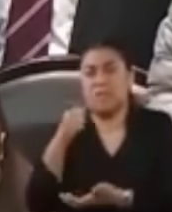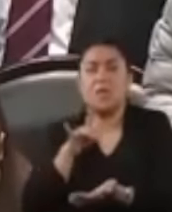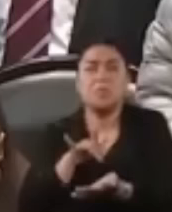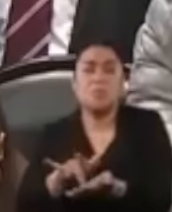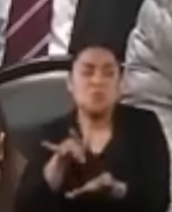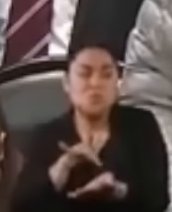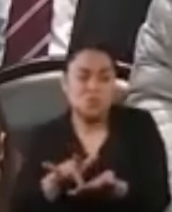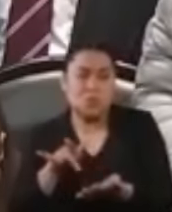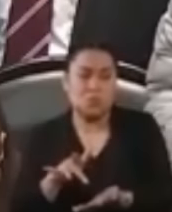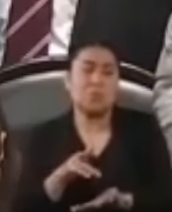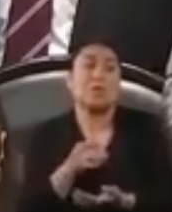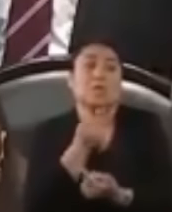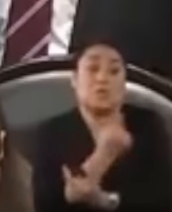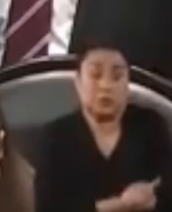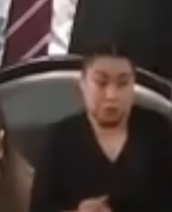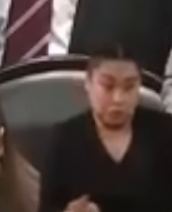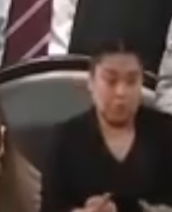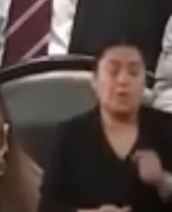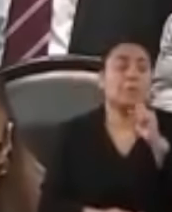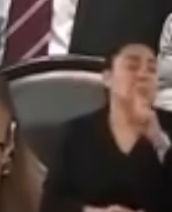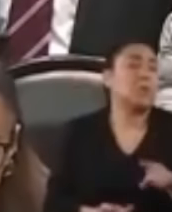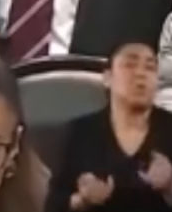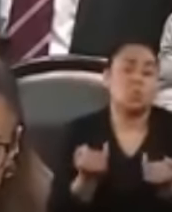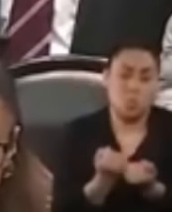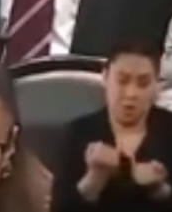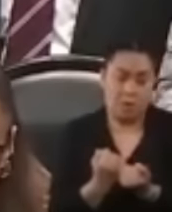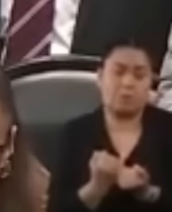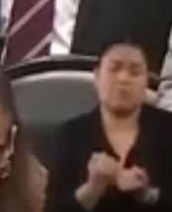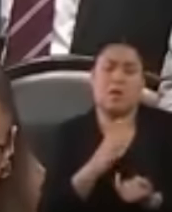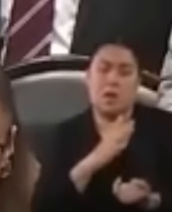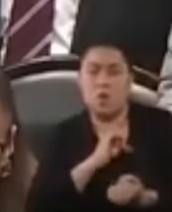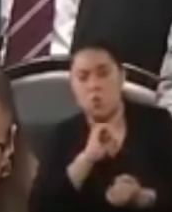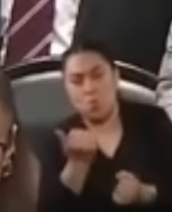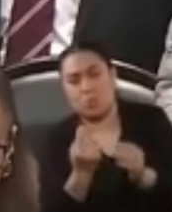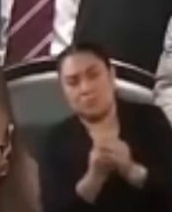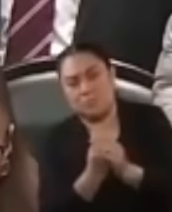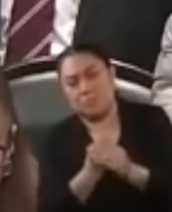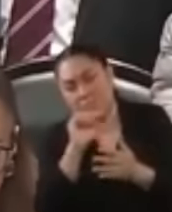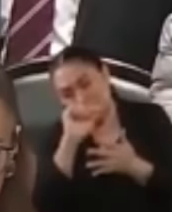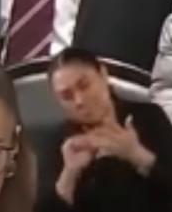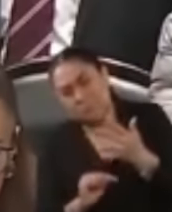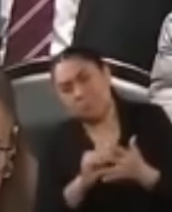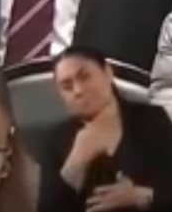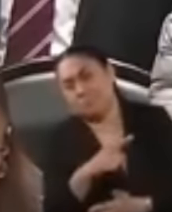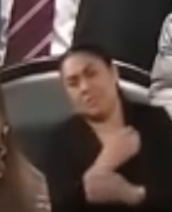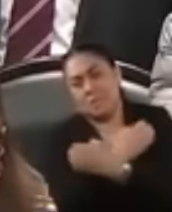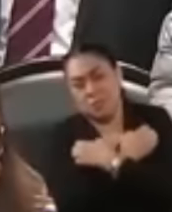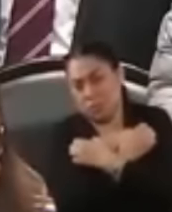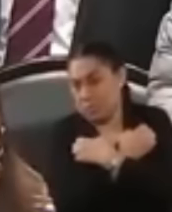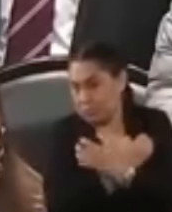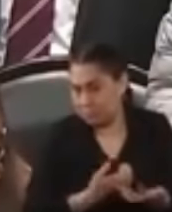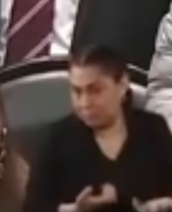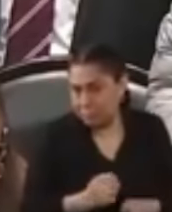solamente en la primera infancia, sino también en otros ramos de la educación. Porque vienen con